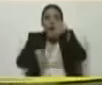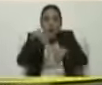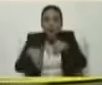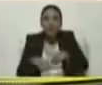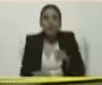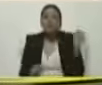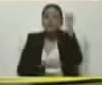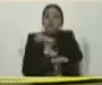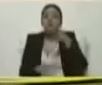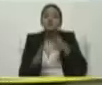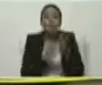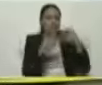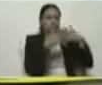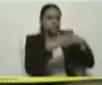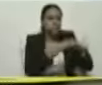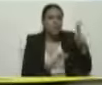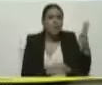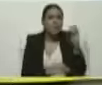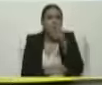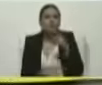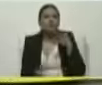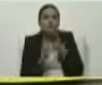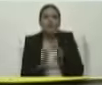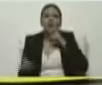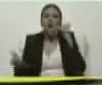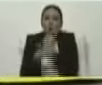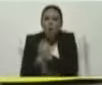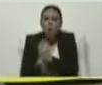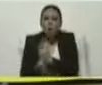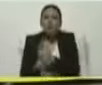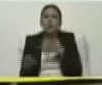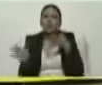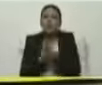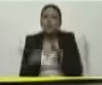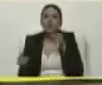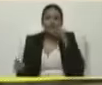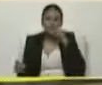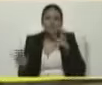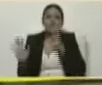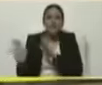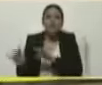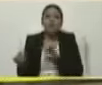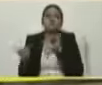odio, la intolerancia, y no dudo en decirlo, del